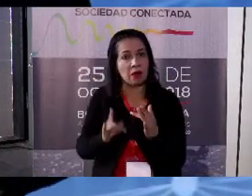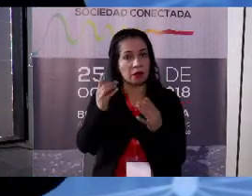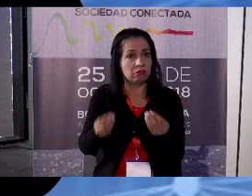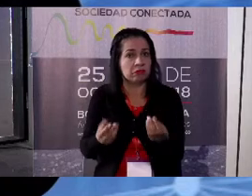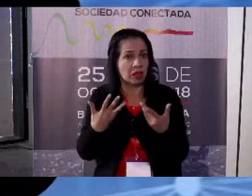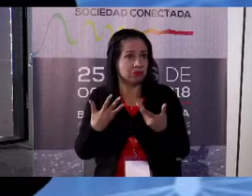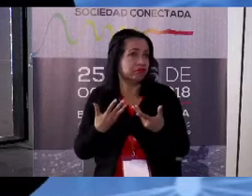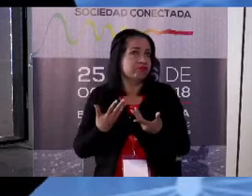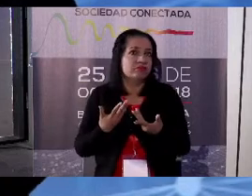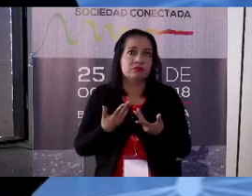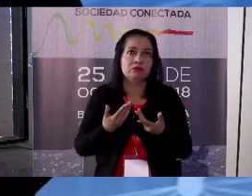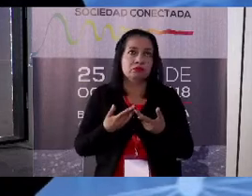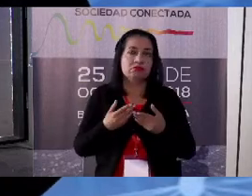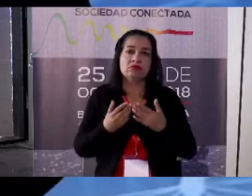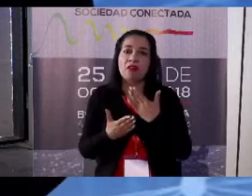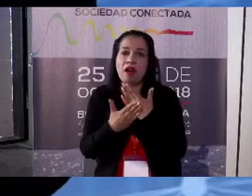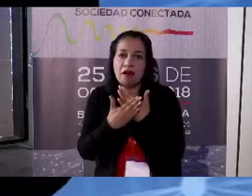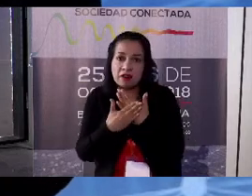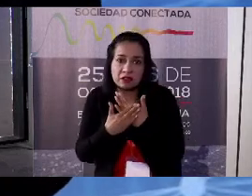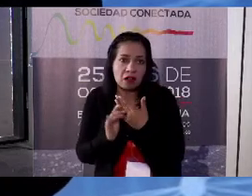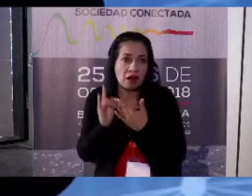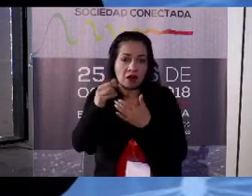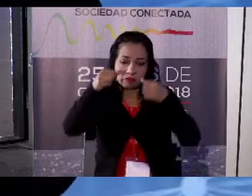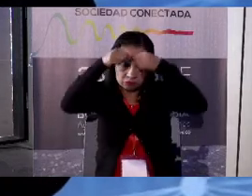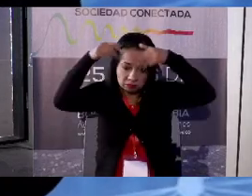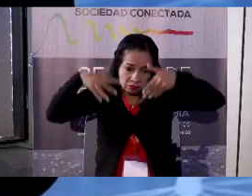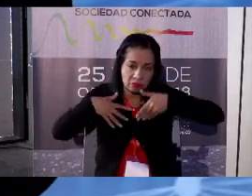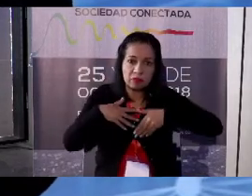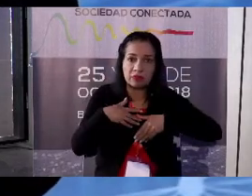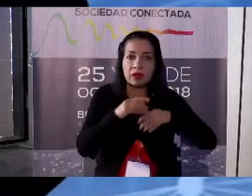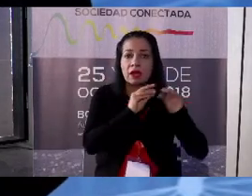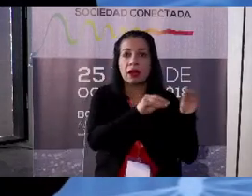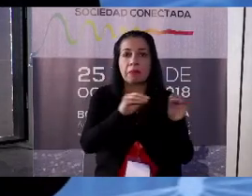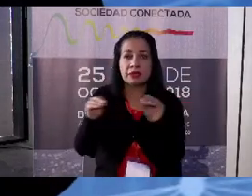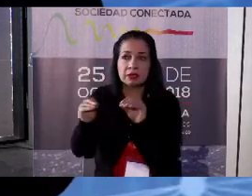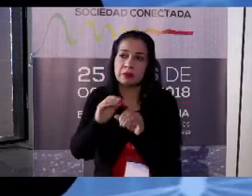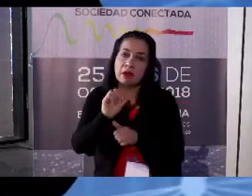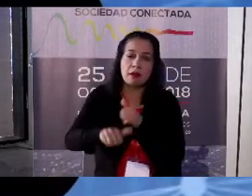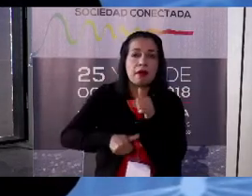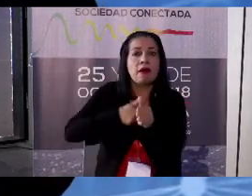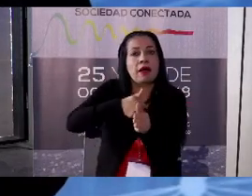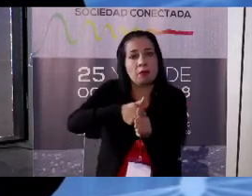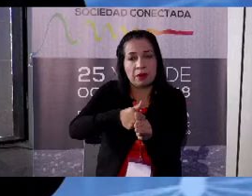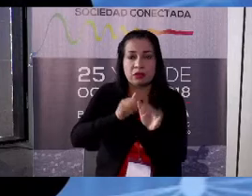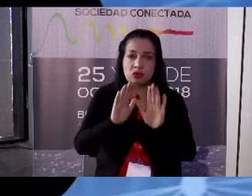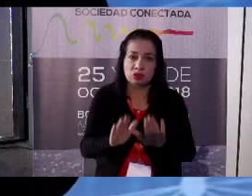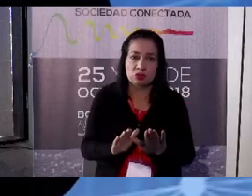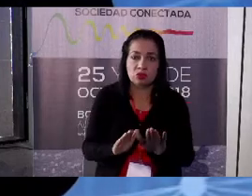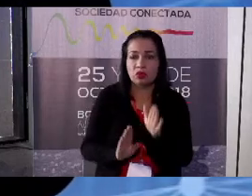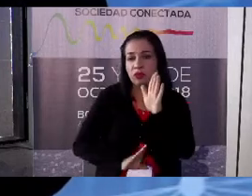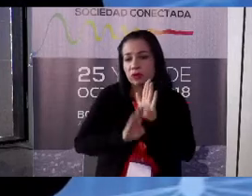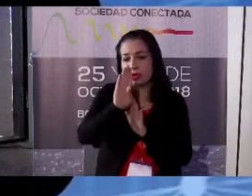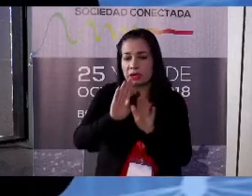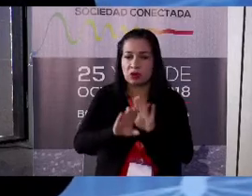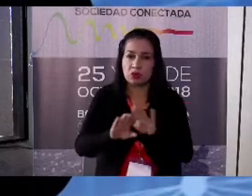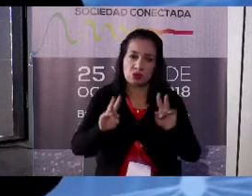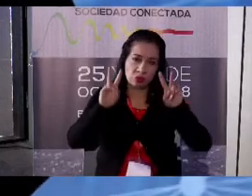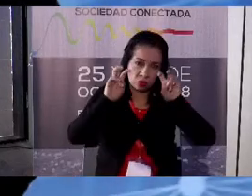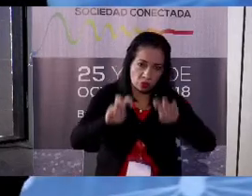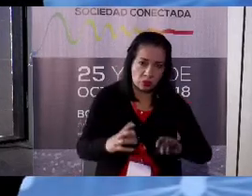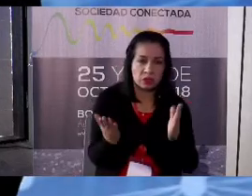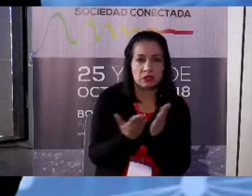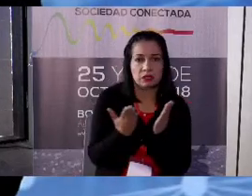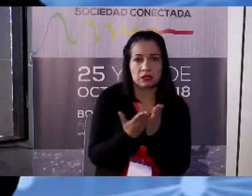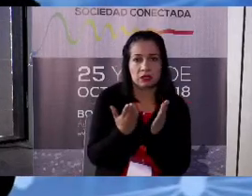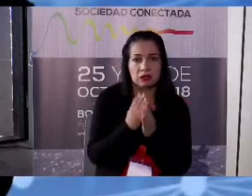capacitación eh Tenemos también acompañamientos para desarrollos de de casos de estudio eh